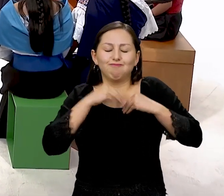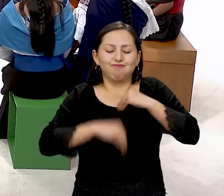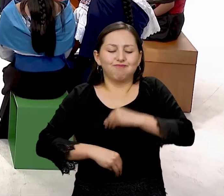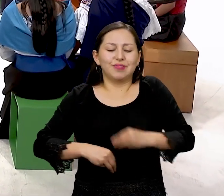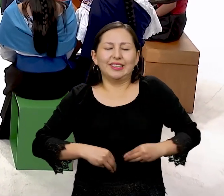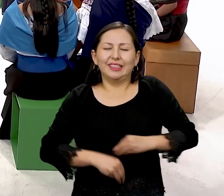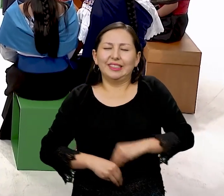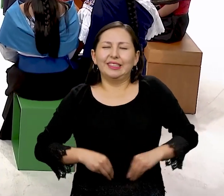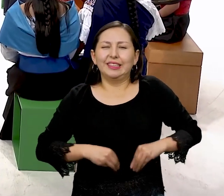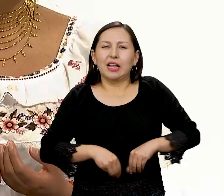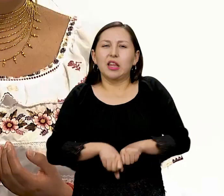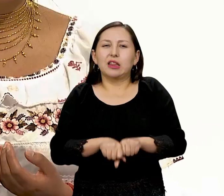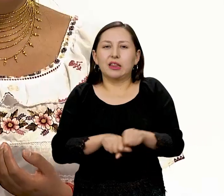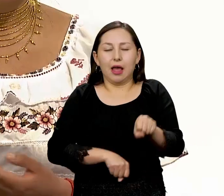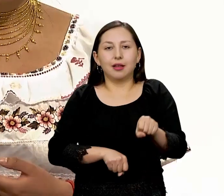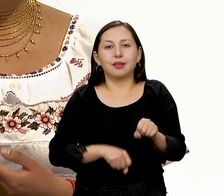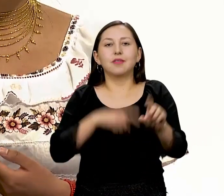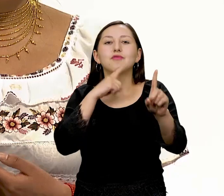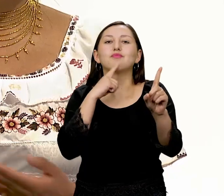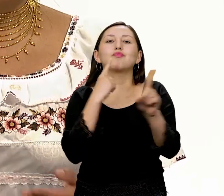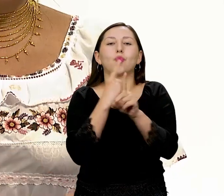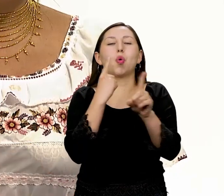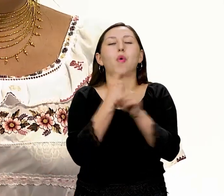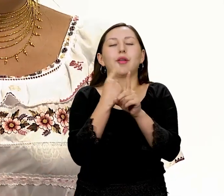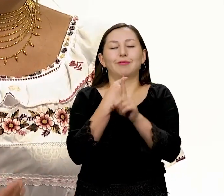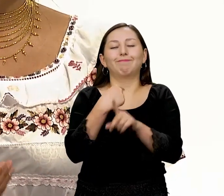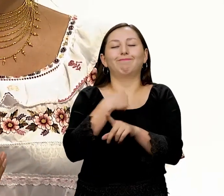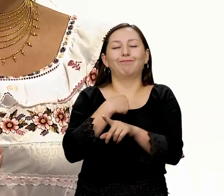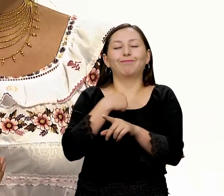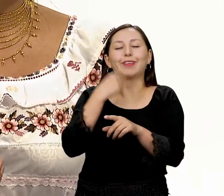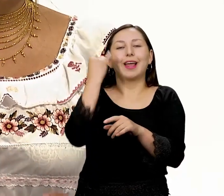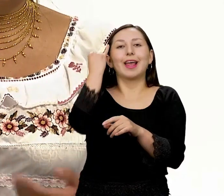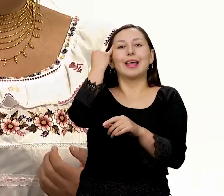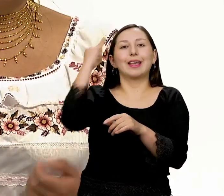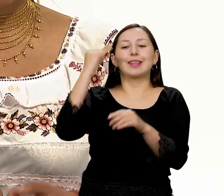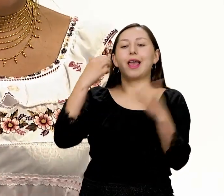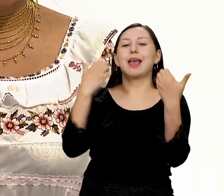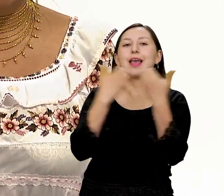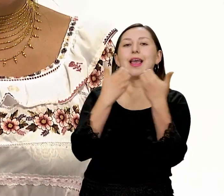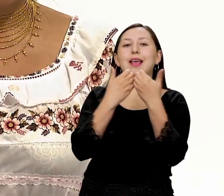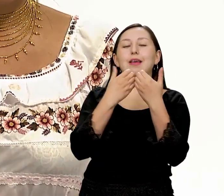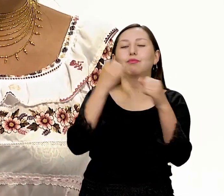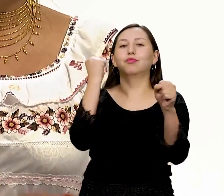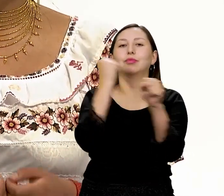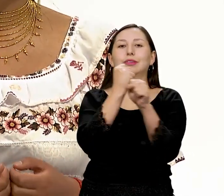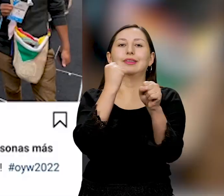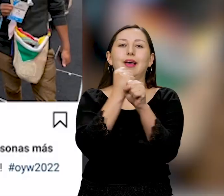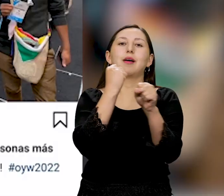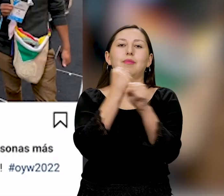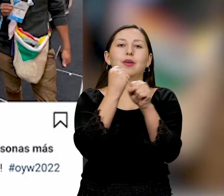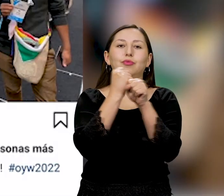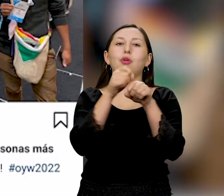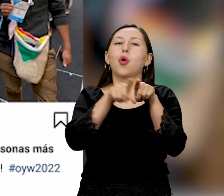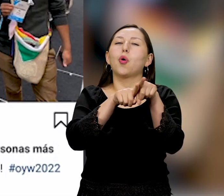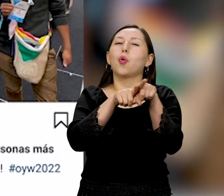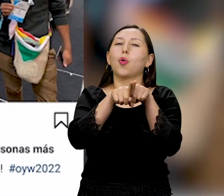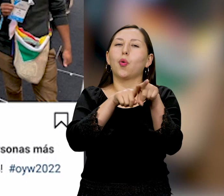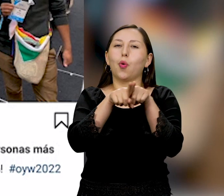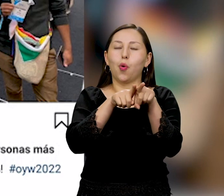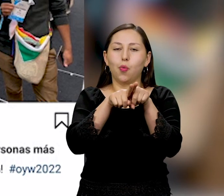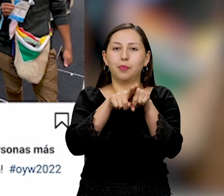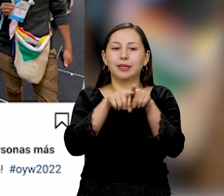su organismo. Entonces, por eso es que NASA lanzó este Deep Food Space Challenge y nosotros